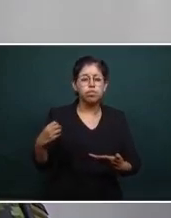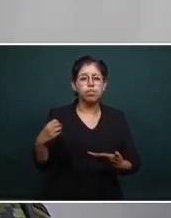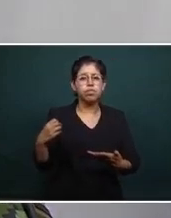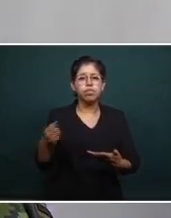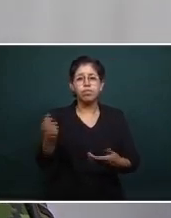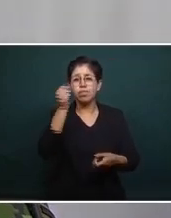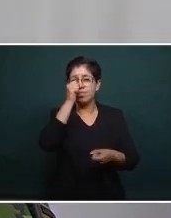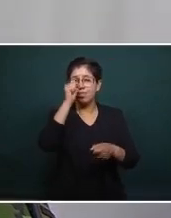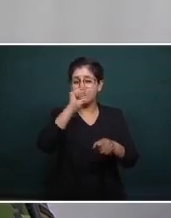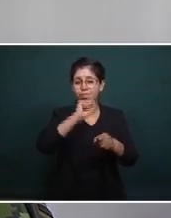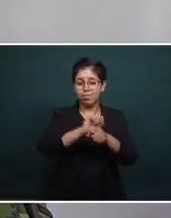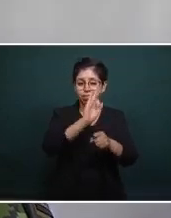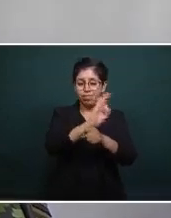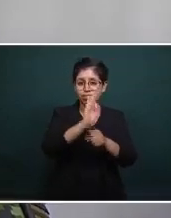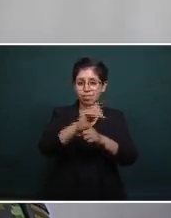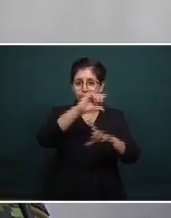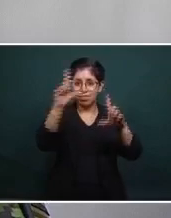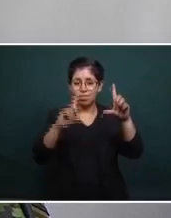la única institución